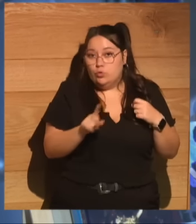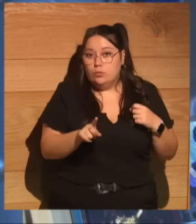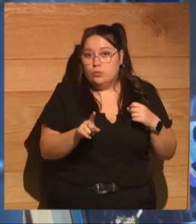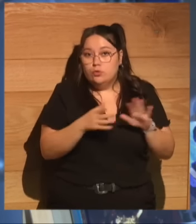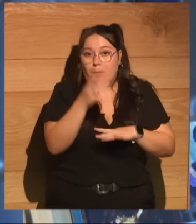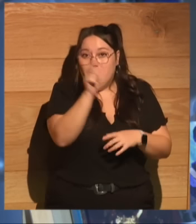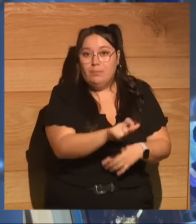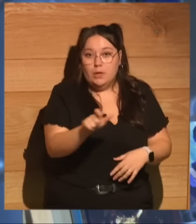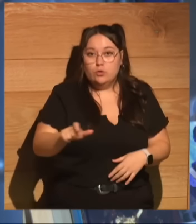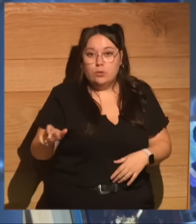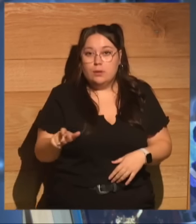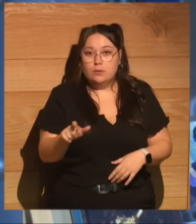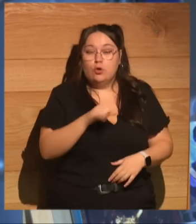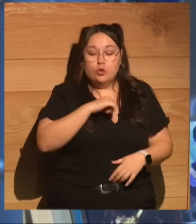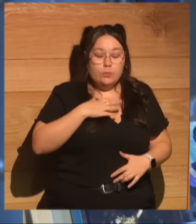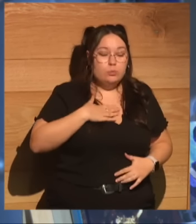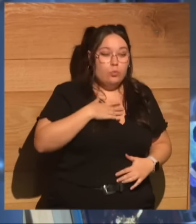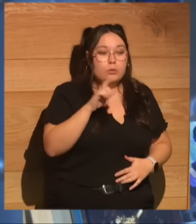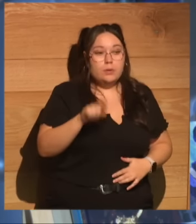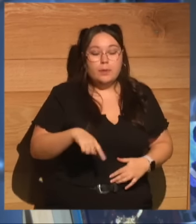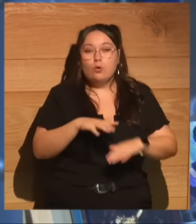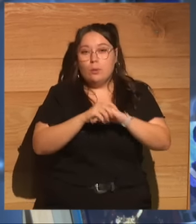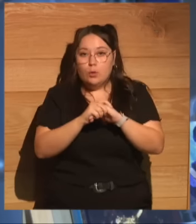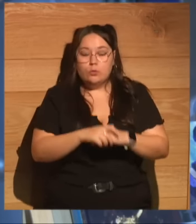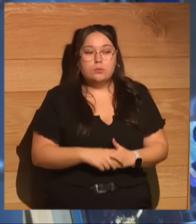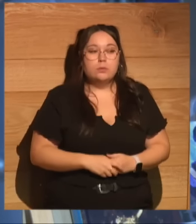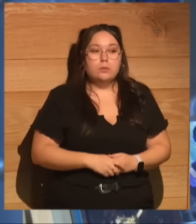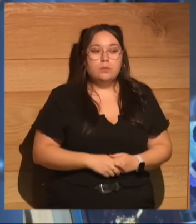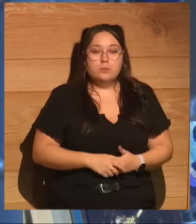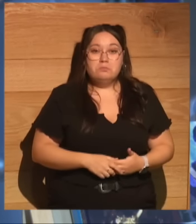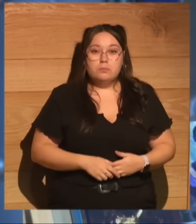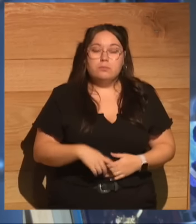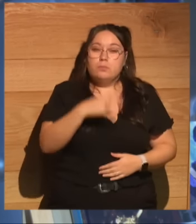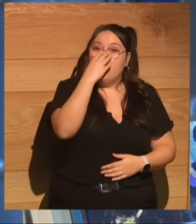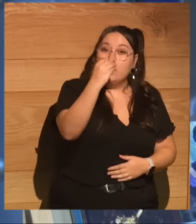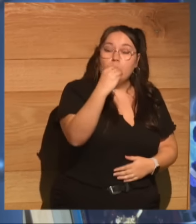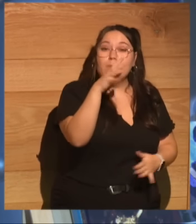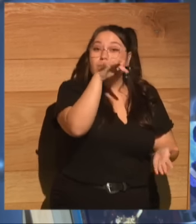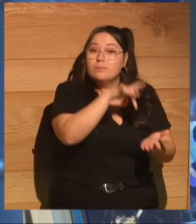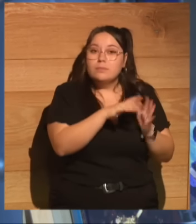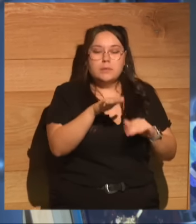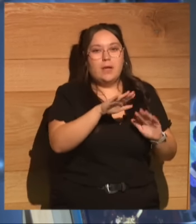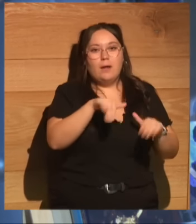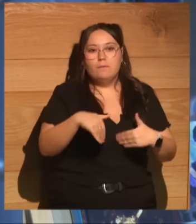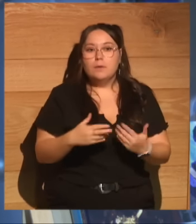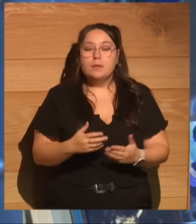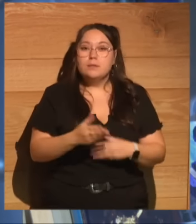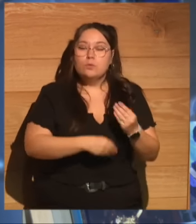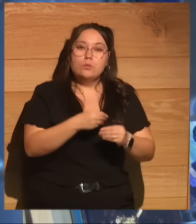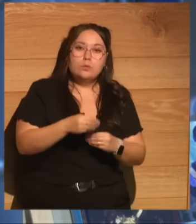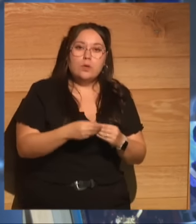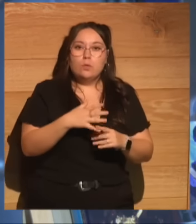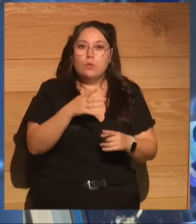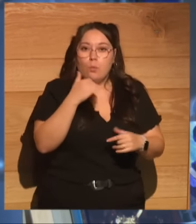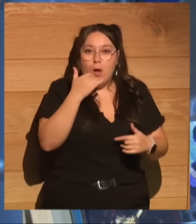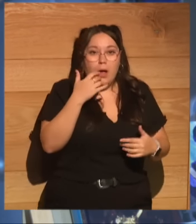es personas, consigo mismo son de personas. Y con amigos. Lo que sucede en Frankenweenie es que en el fondo está usando la acción real como